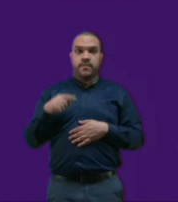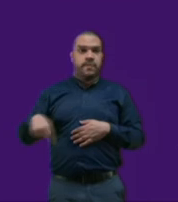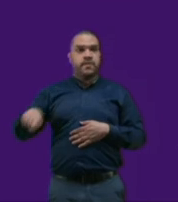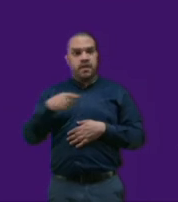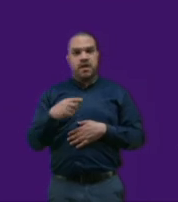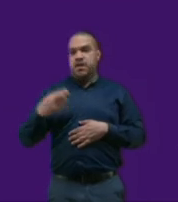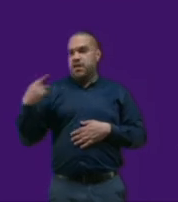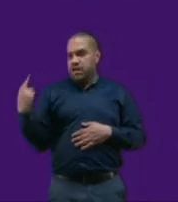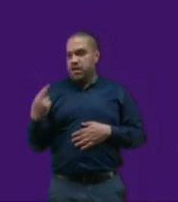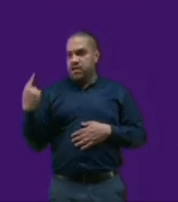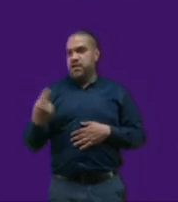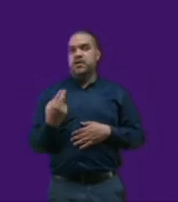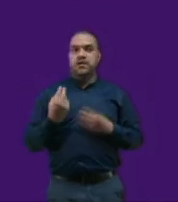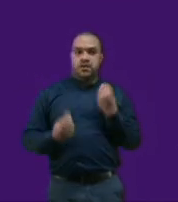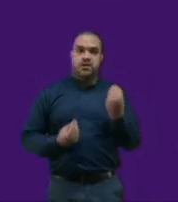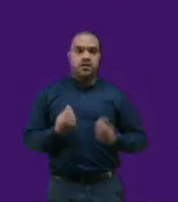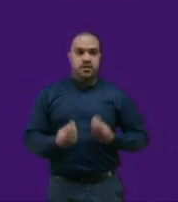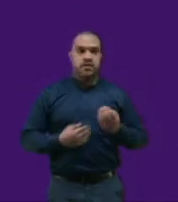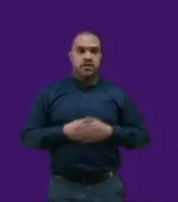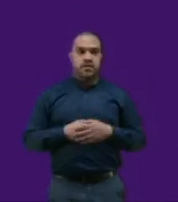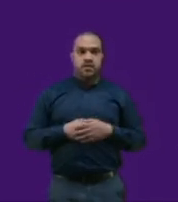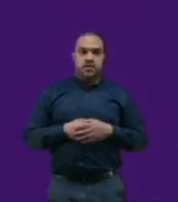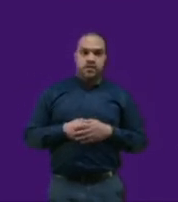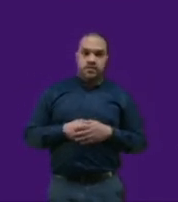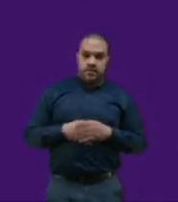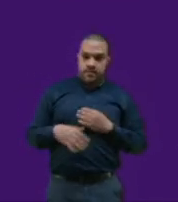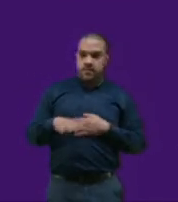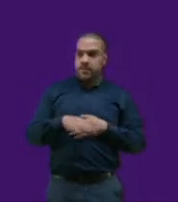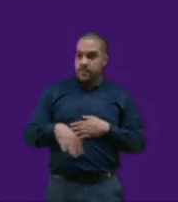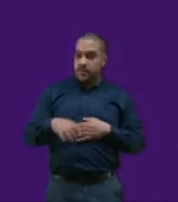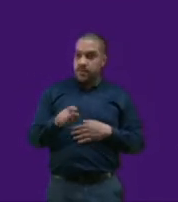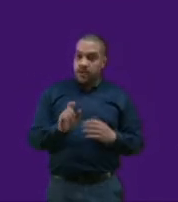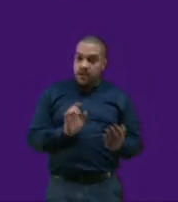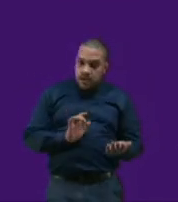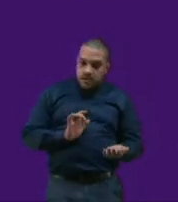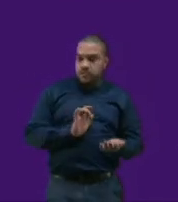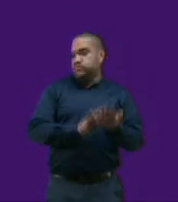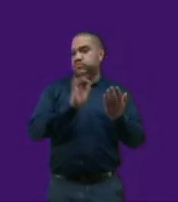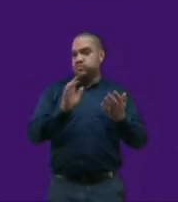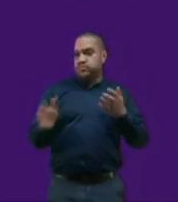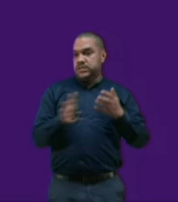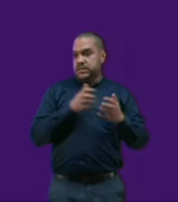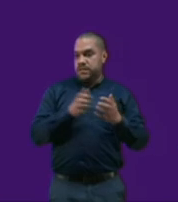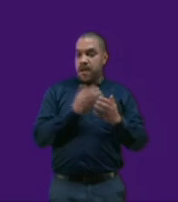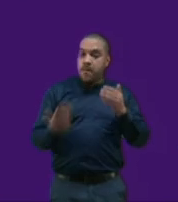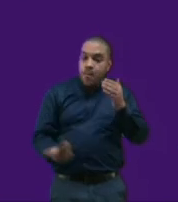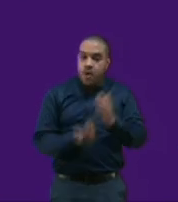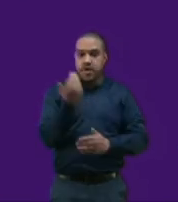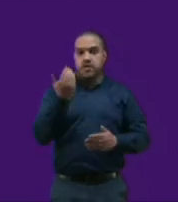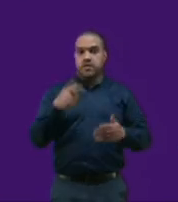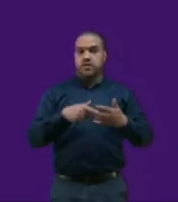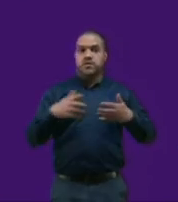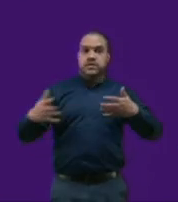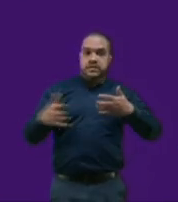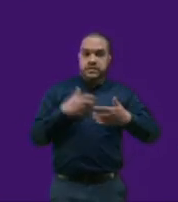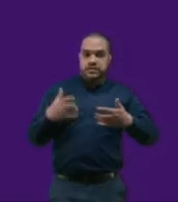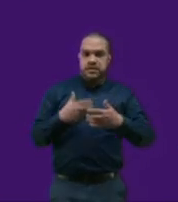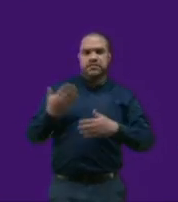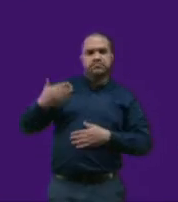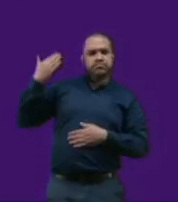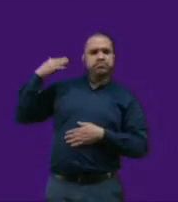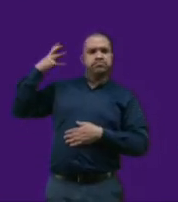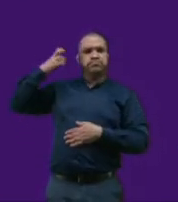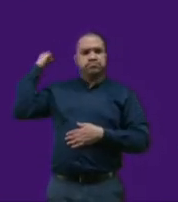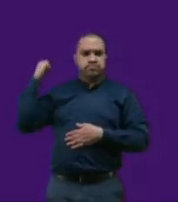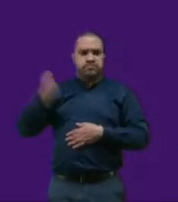repetitivas y en muchos casos conectar sistemas modernos con sistemas antiguos que requerirían de otra